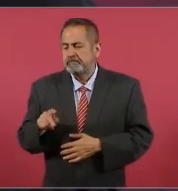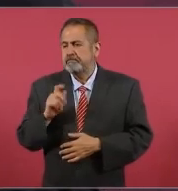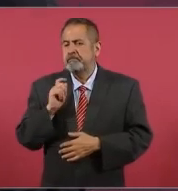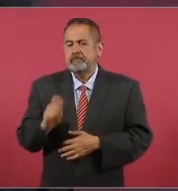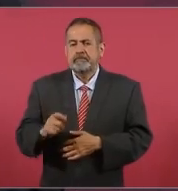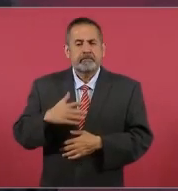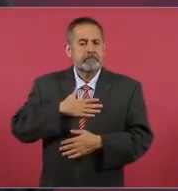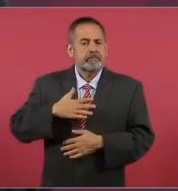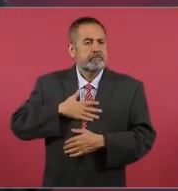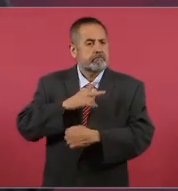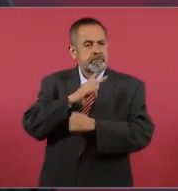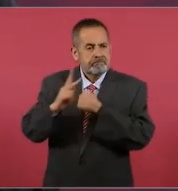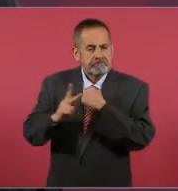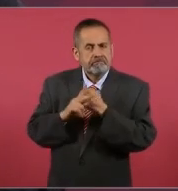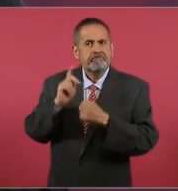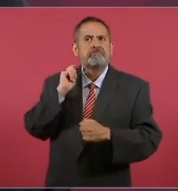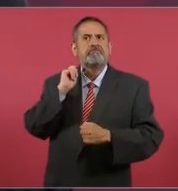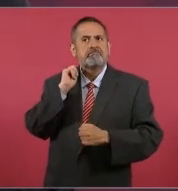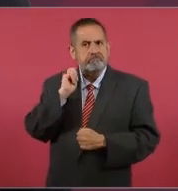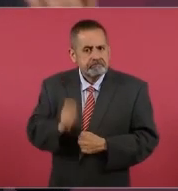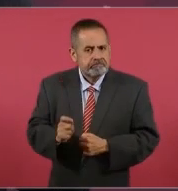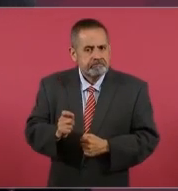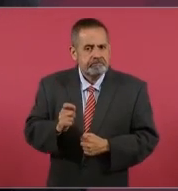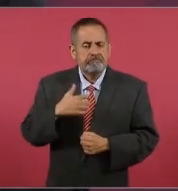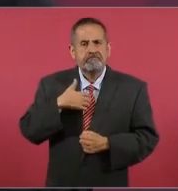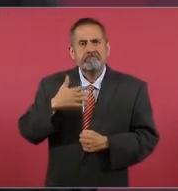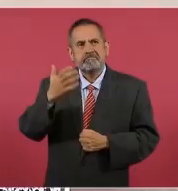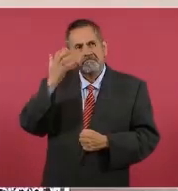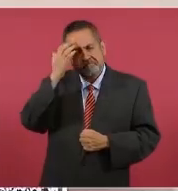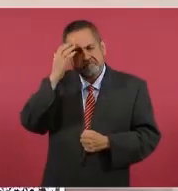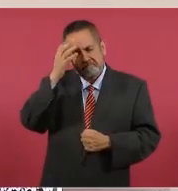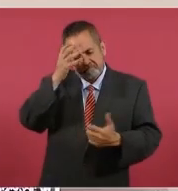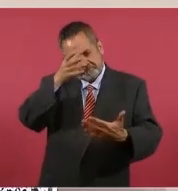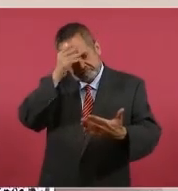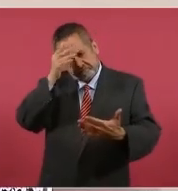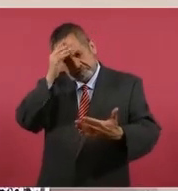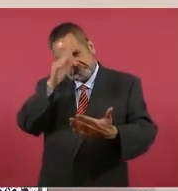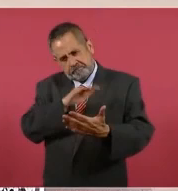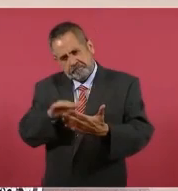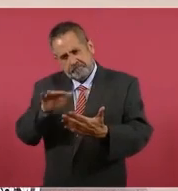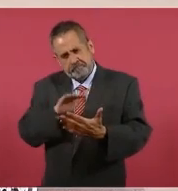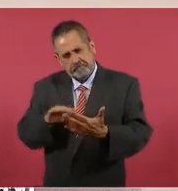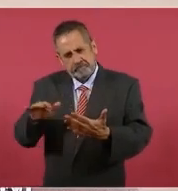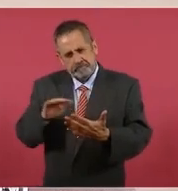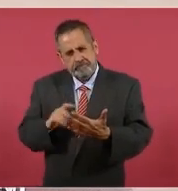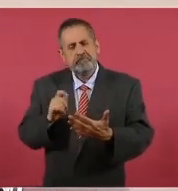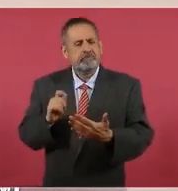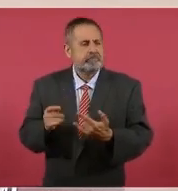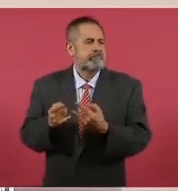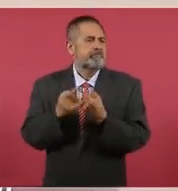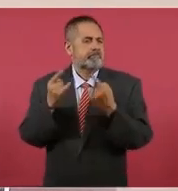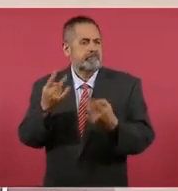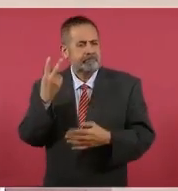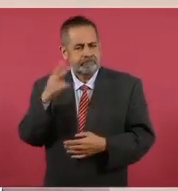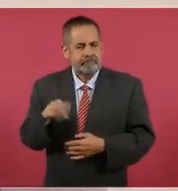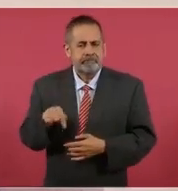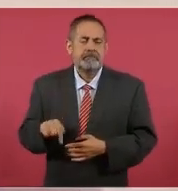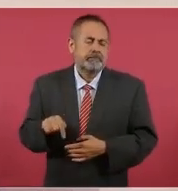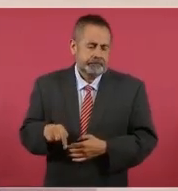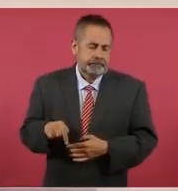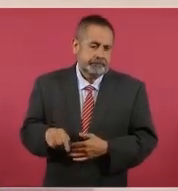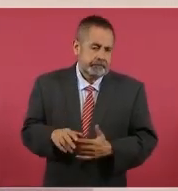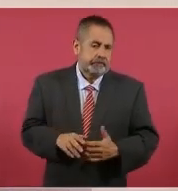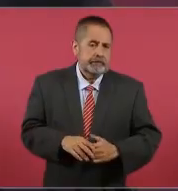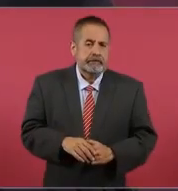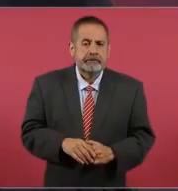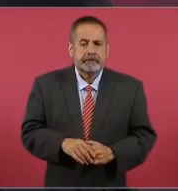nuestro país en la actualidad, lo que fue